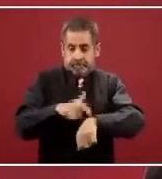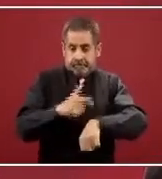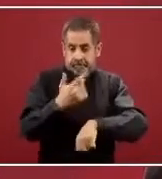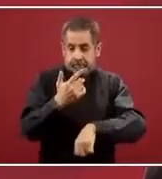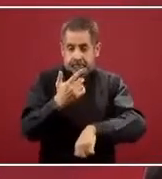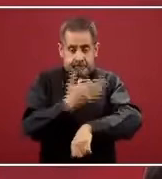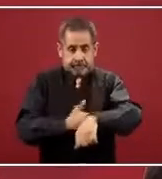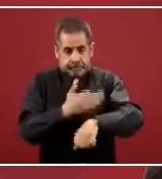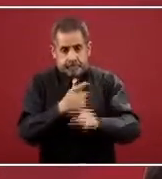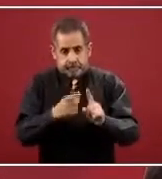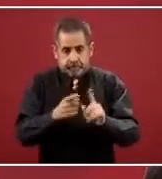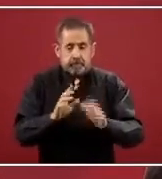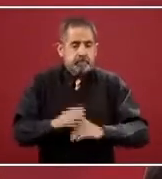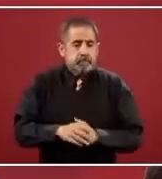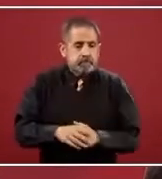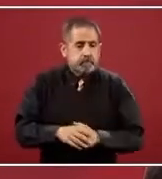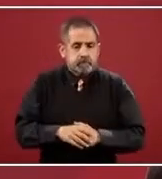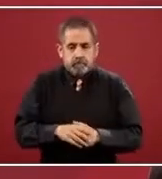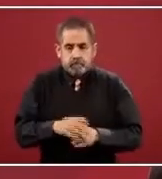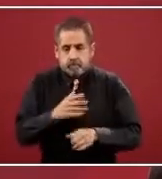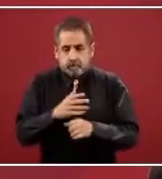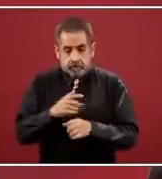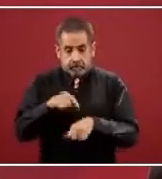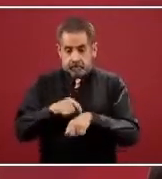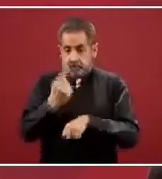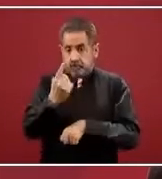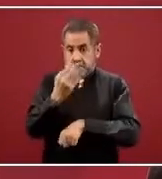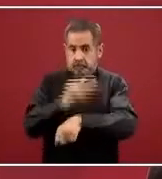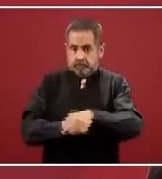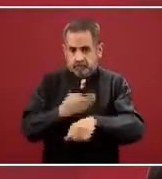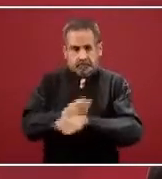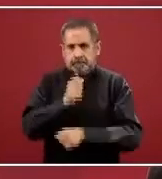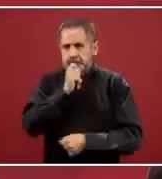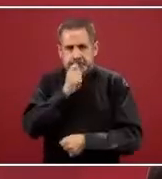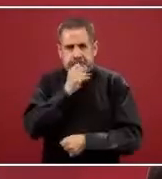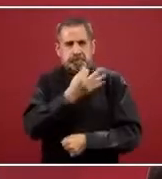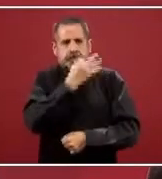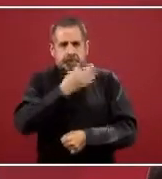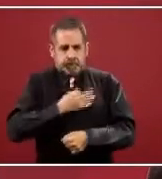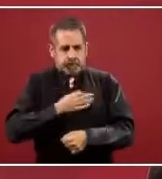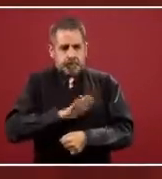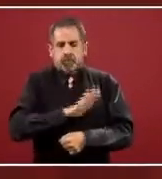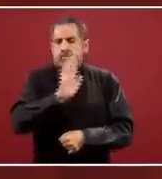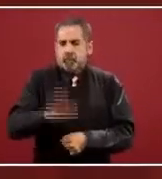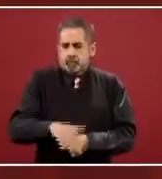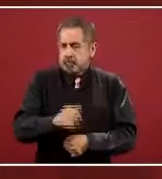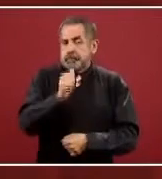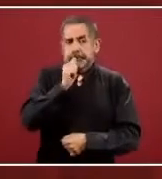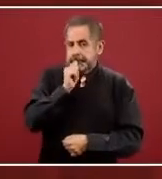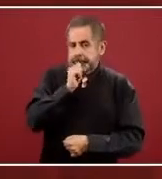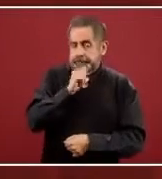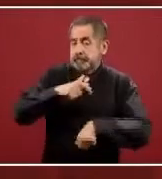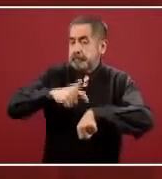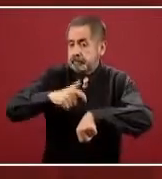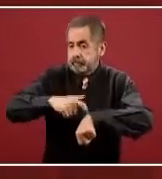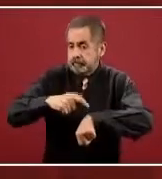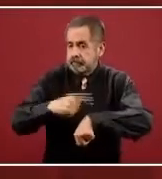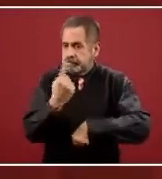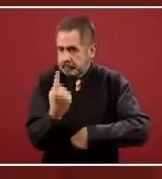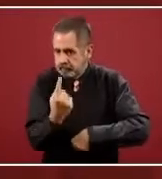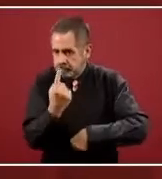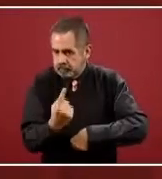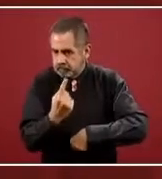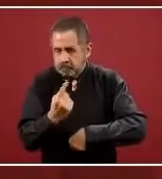la información para en su momento tenerla. Hasta el corte de la 1 no teníamos notificada ninguna defunción que tuviera un